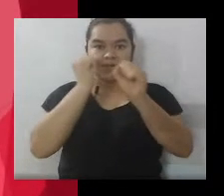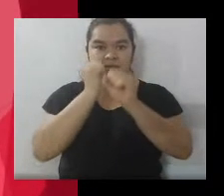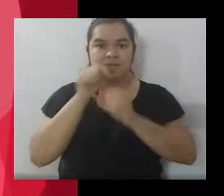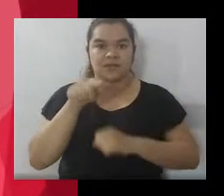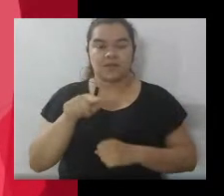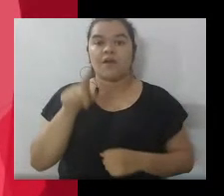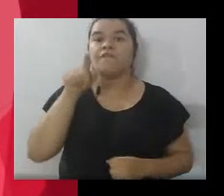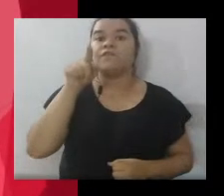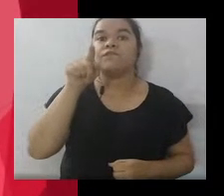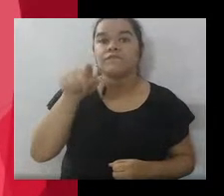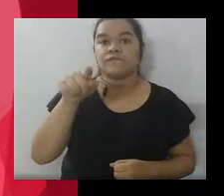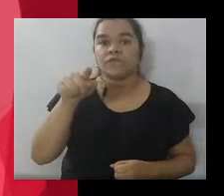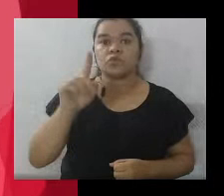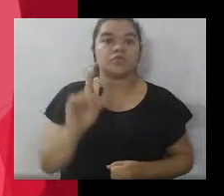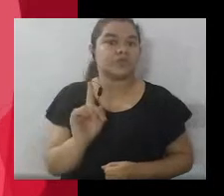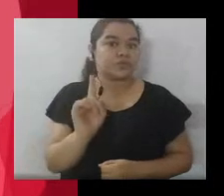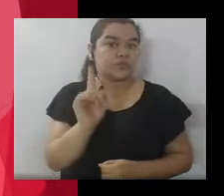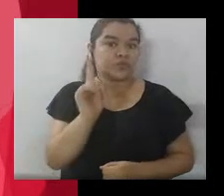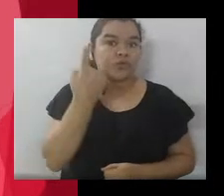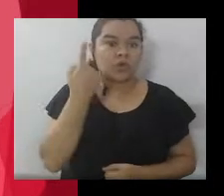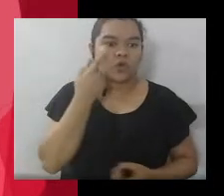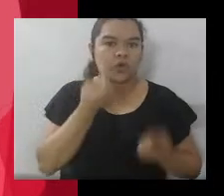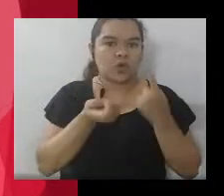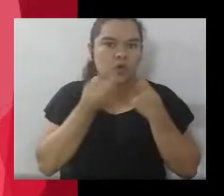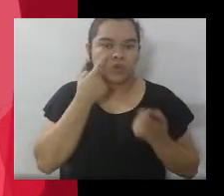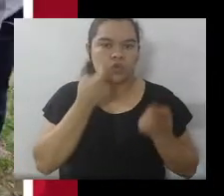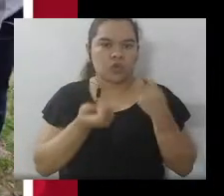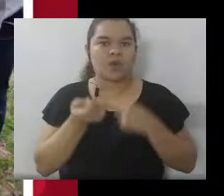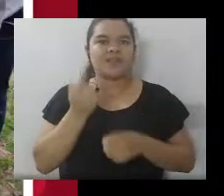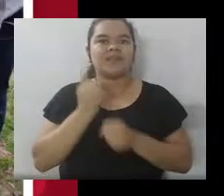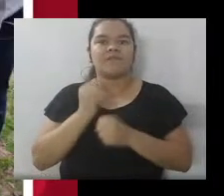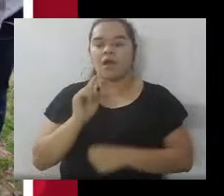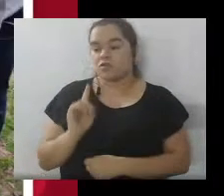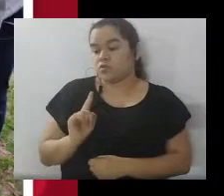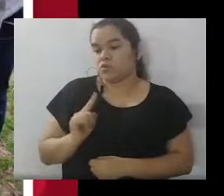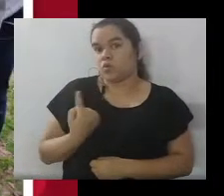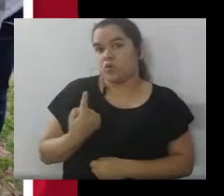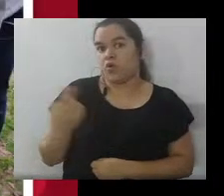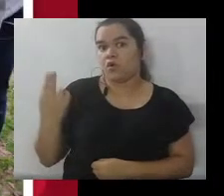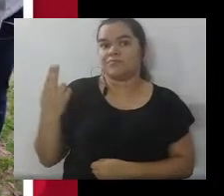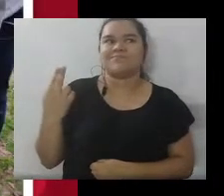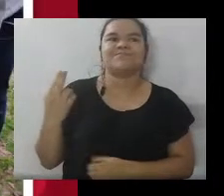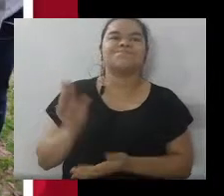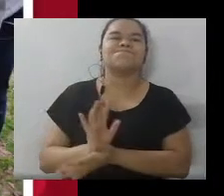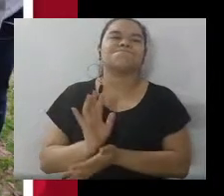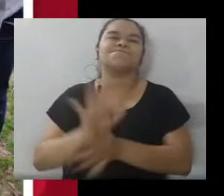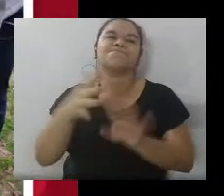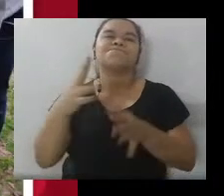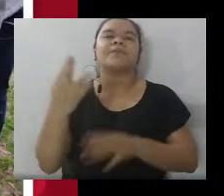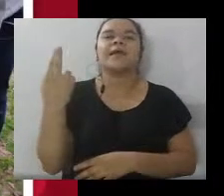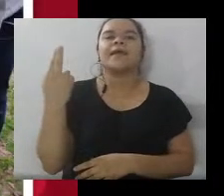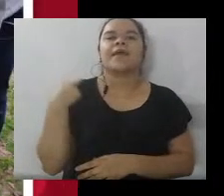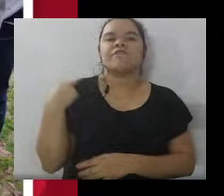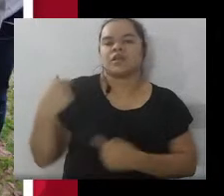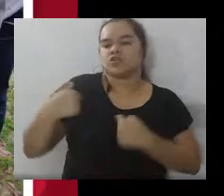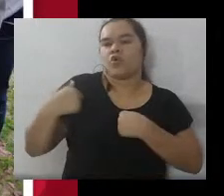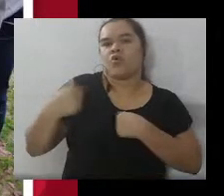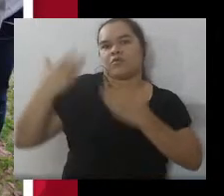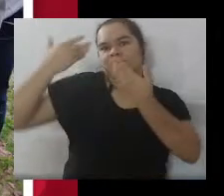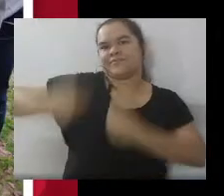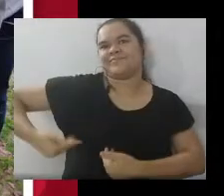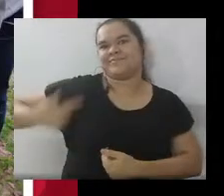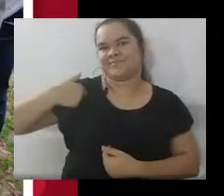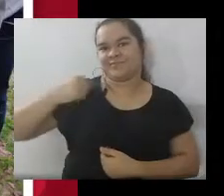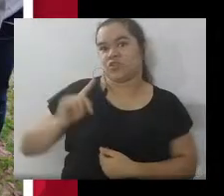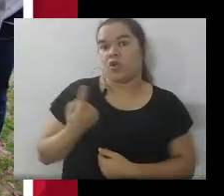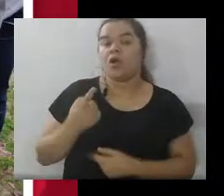permite ser tu propio jefe, es decir, trabajar en relación independiente, y también